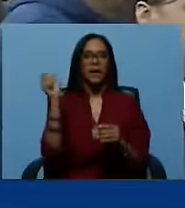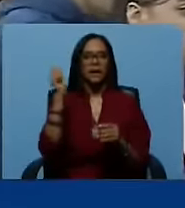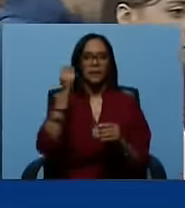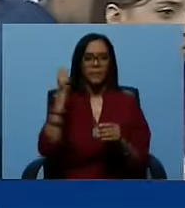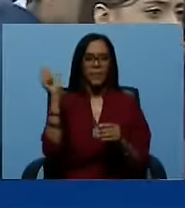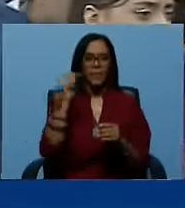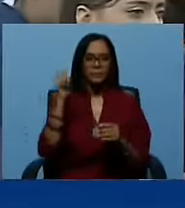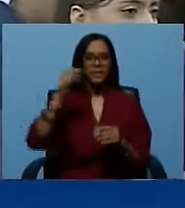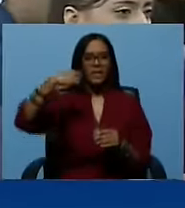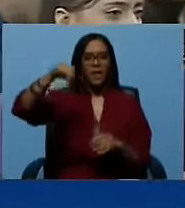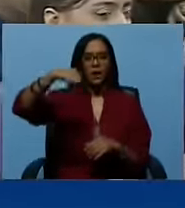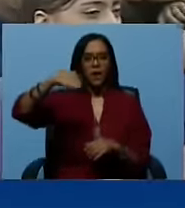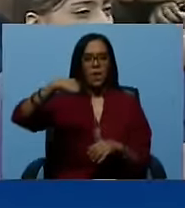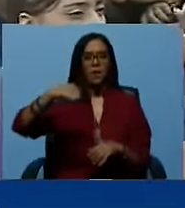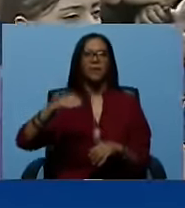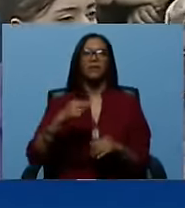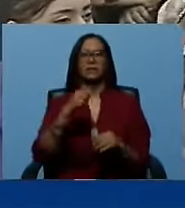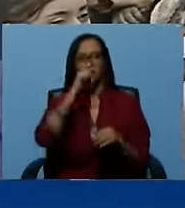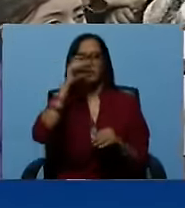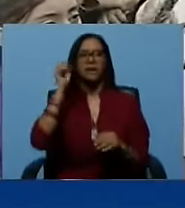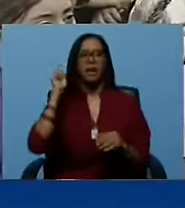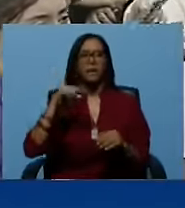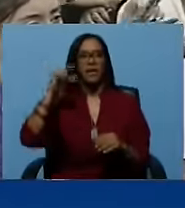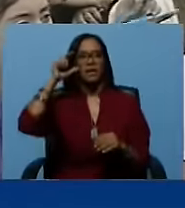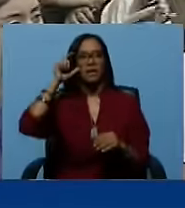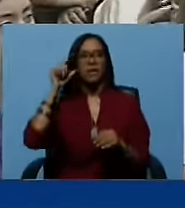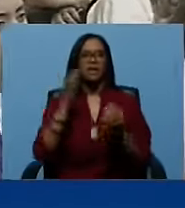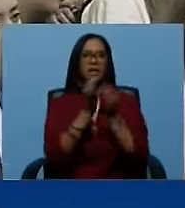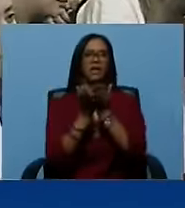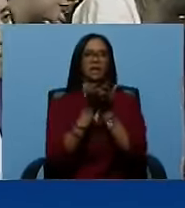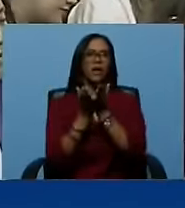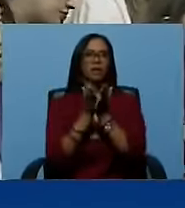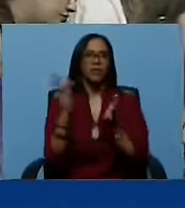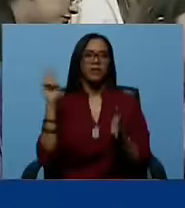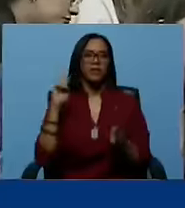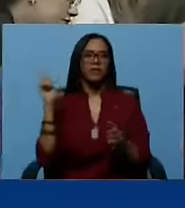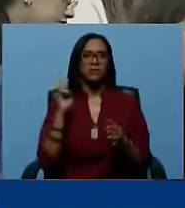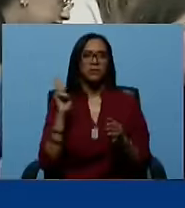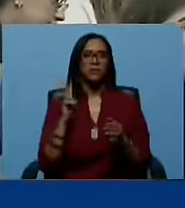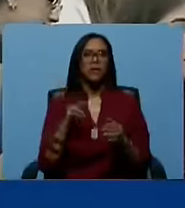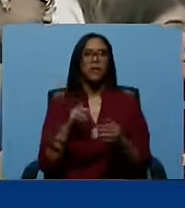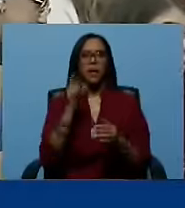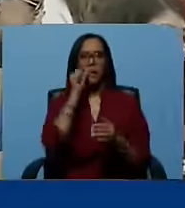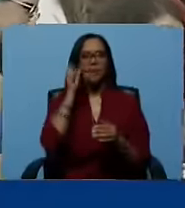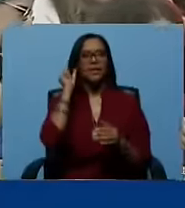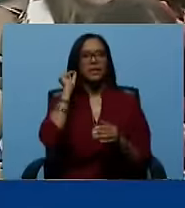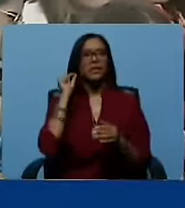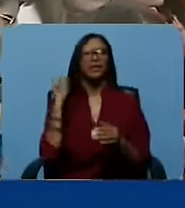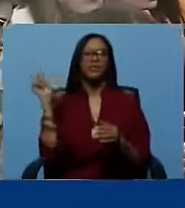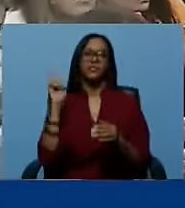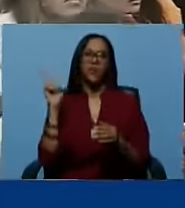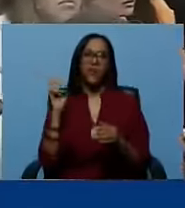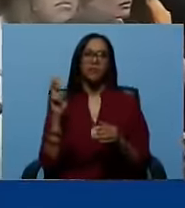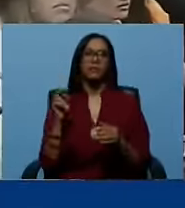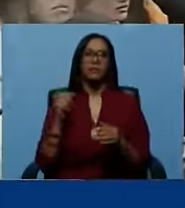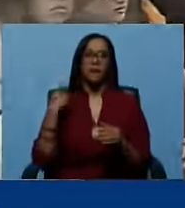cuando conmemoraremos también el Día del Estudiante Venezolano, de la Estudiante Venezolana, y vamos a